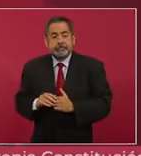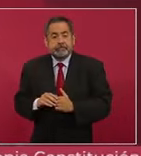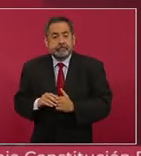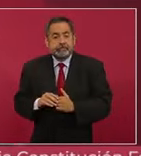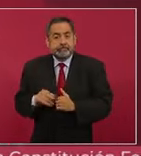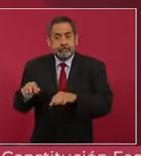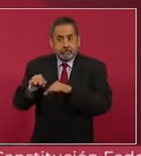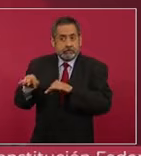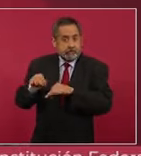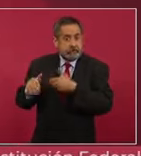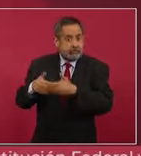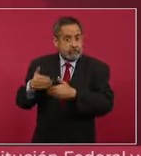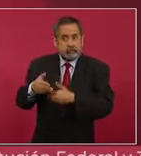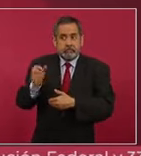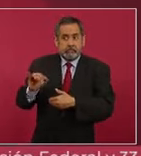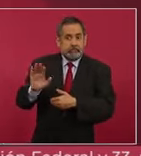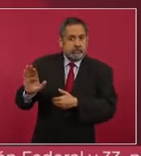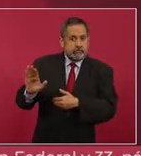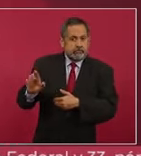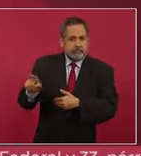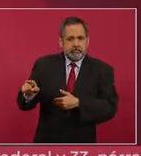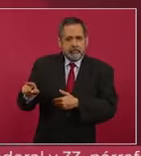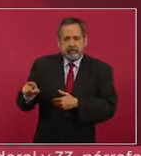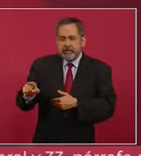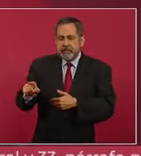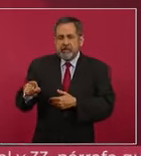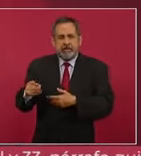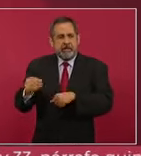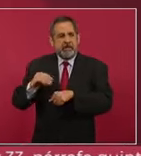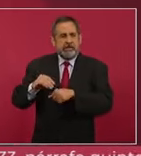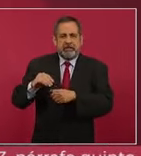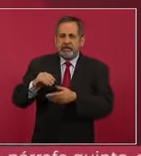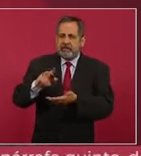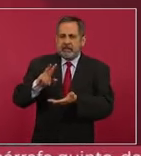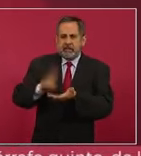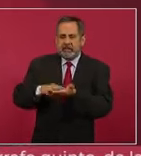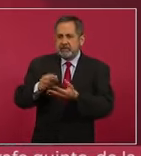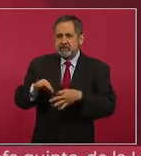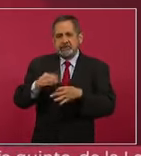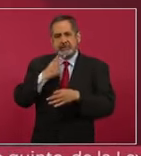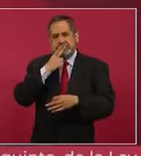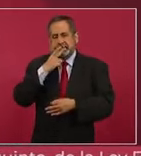de trabajar le dan valor agregado al maíz.